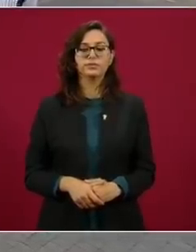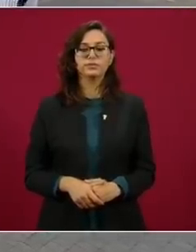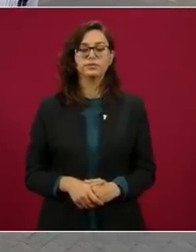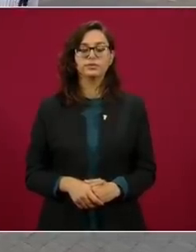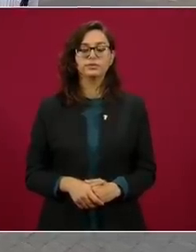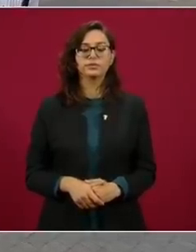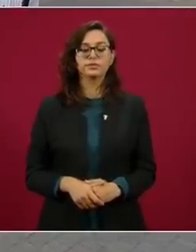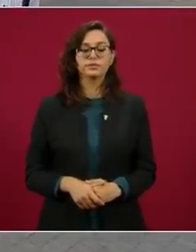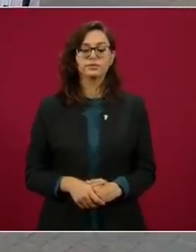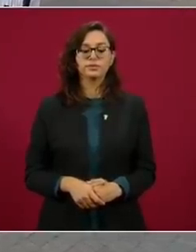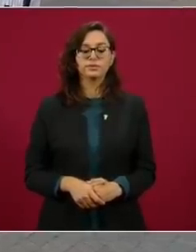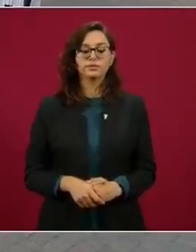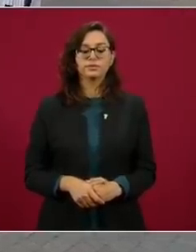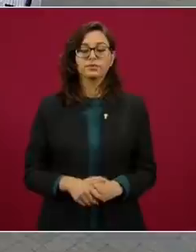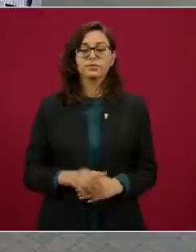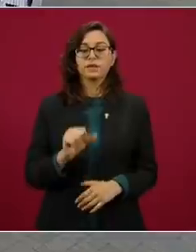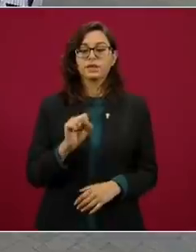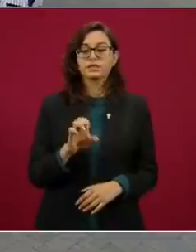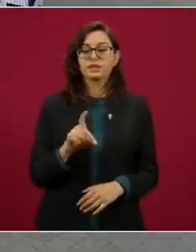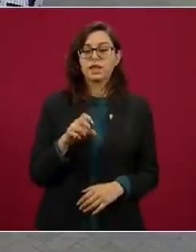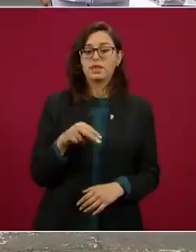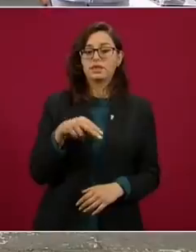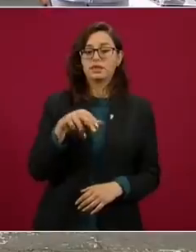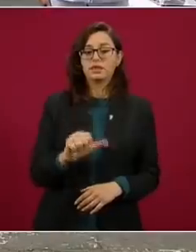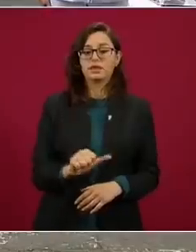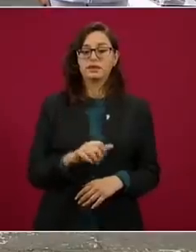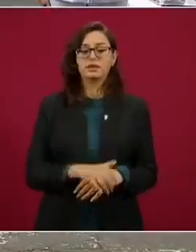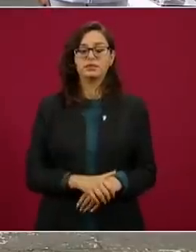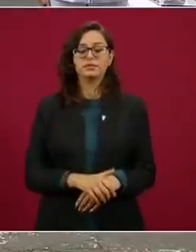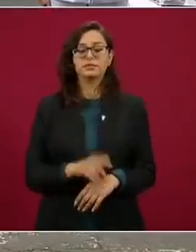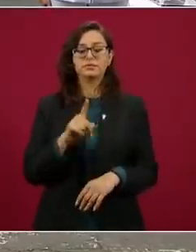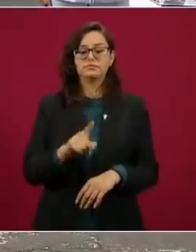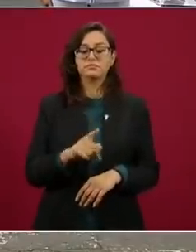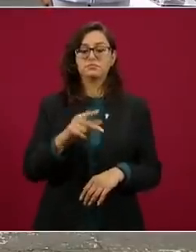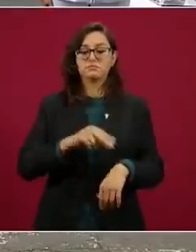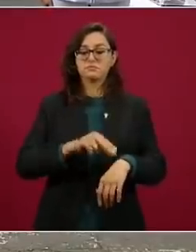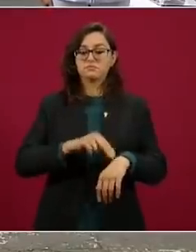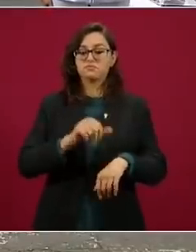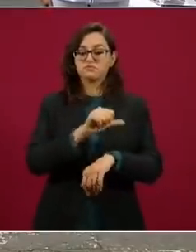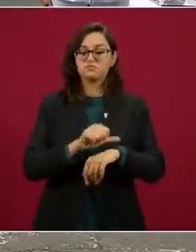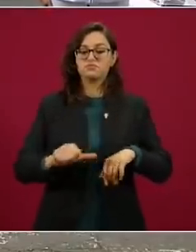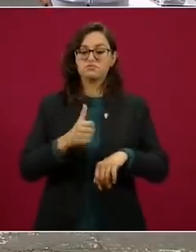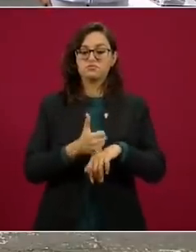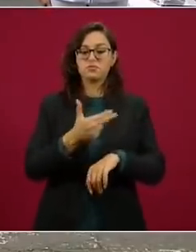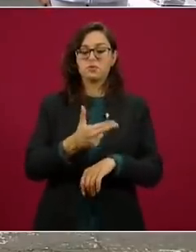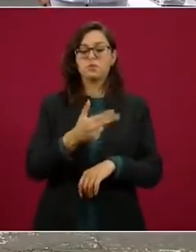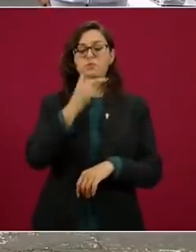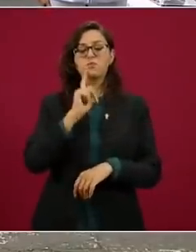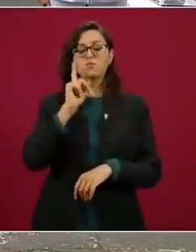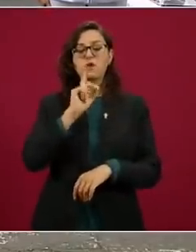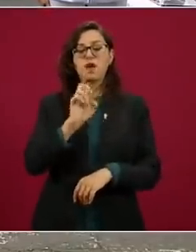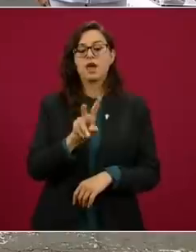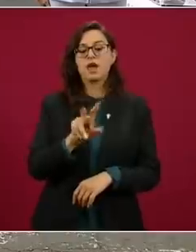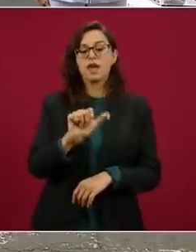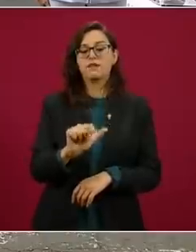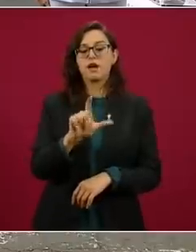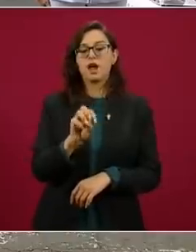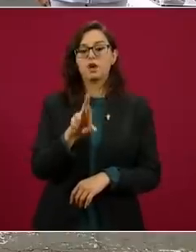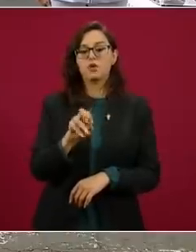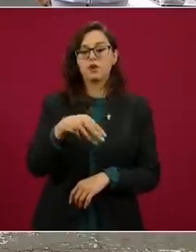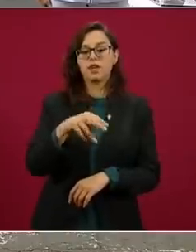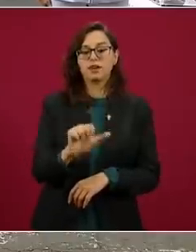de la secretaría de la defensa nacional mayor médico cirujano eva lorena martínez hernández